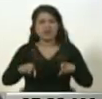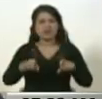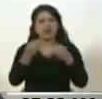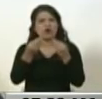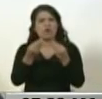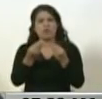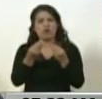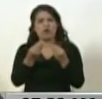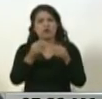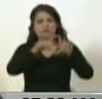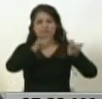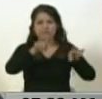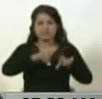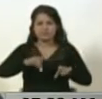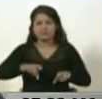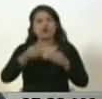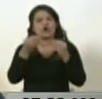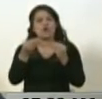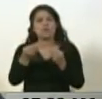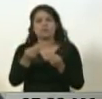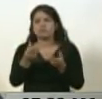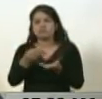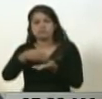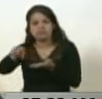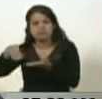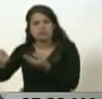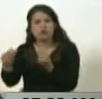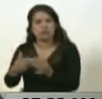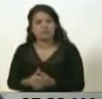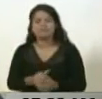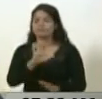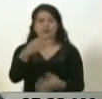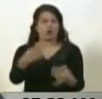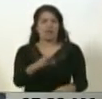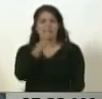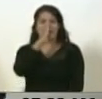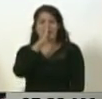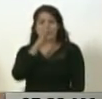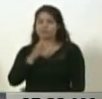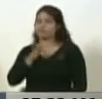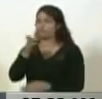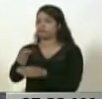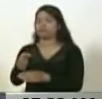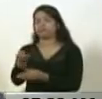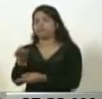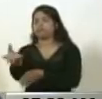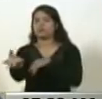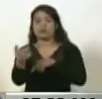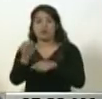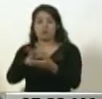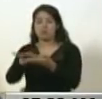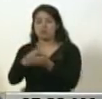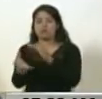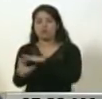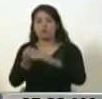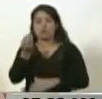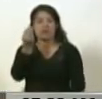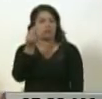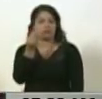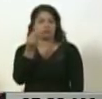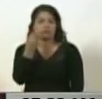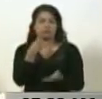través de la banca comercial, tanto pública como privada, en función del requerimiento de la